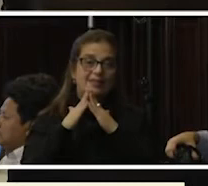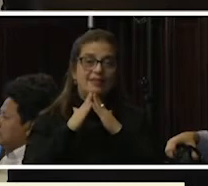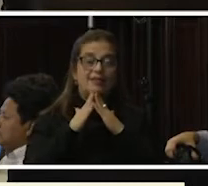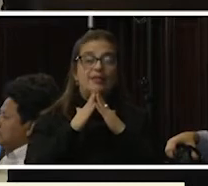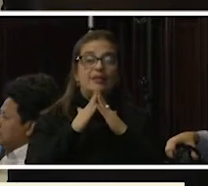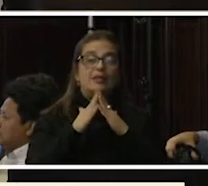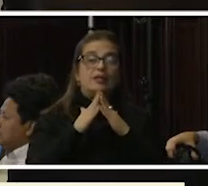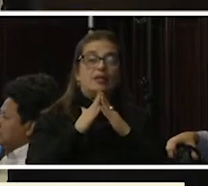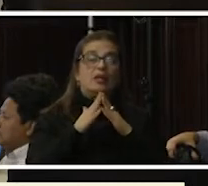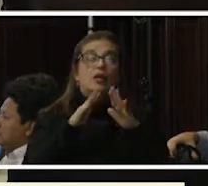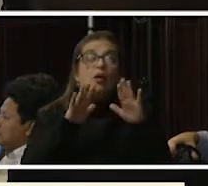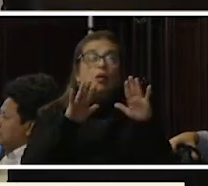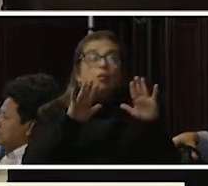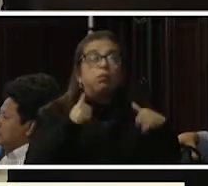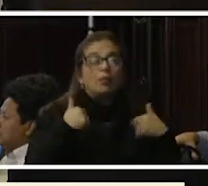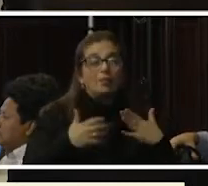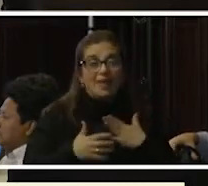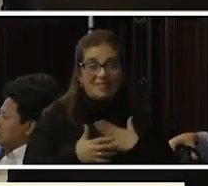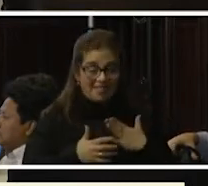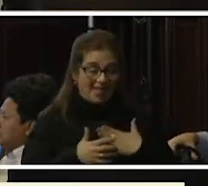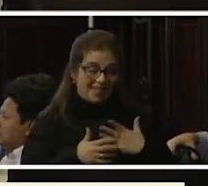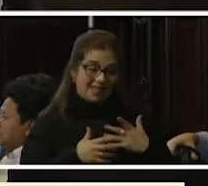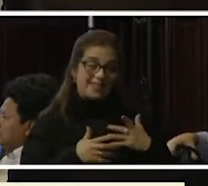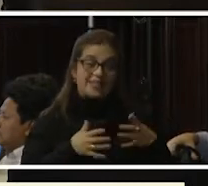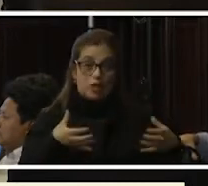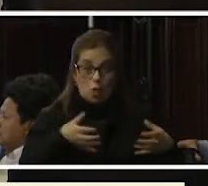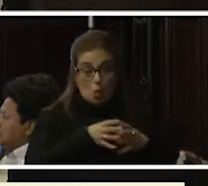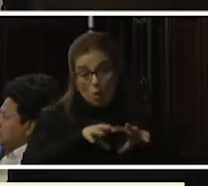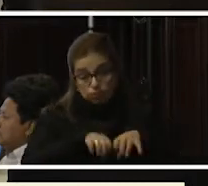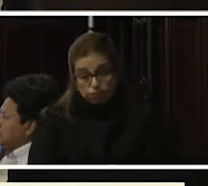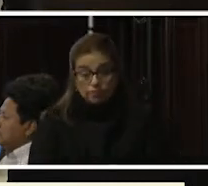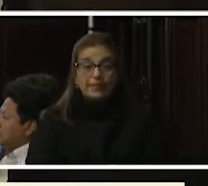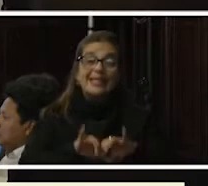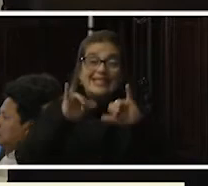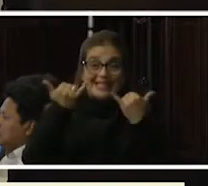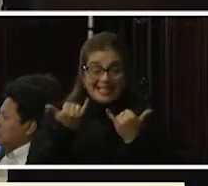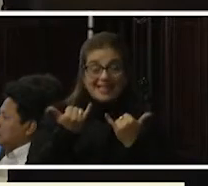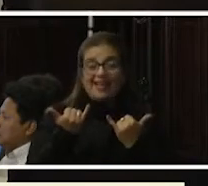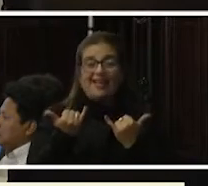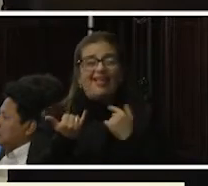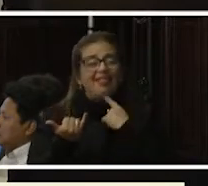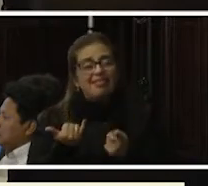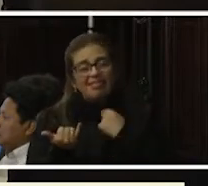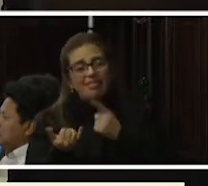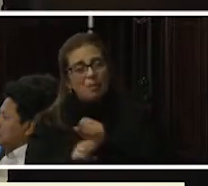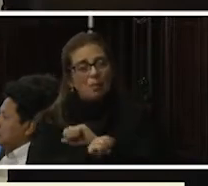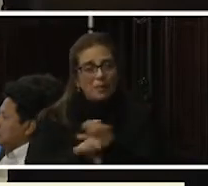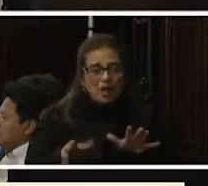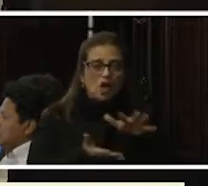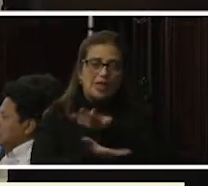casas colonos y fincas colonos, que han vuelto más vulnerabilidad en